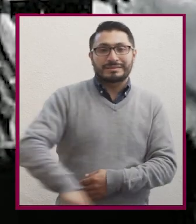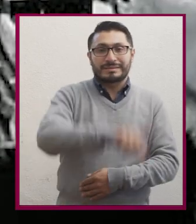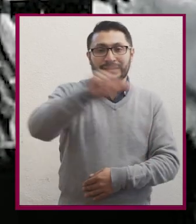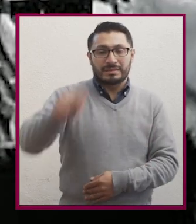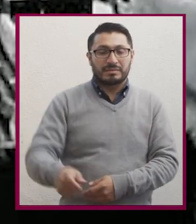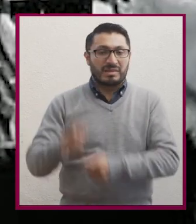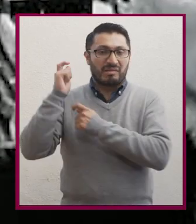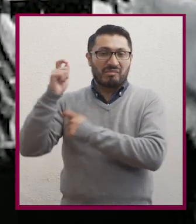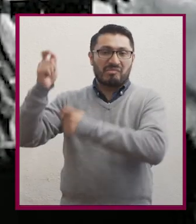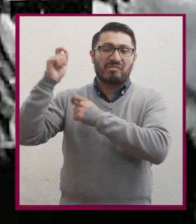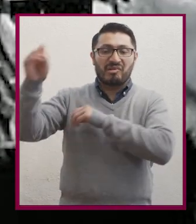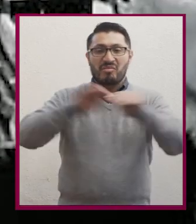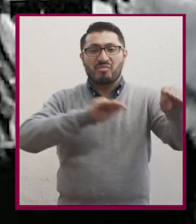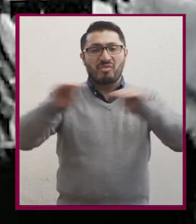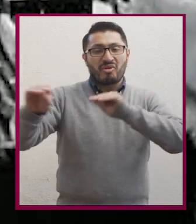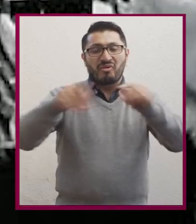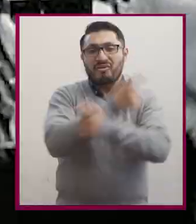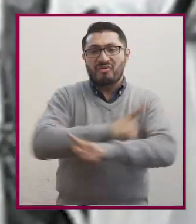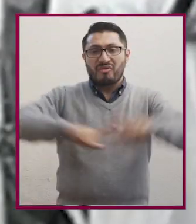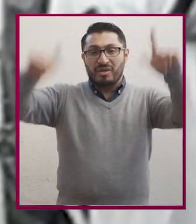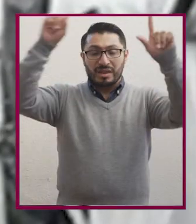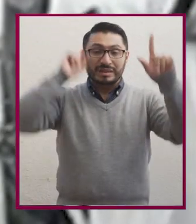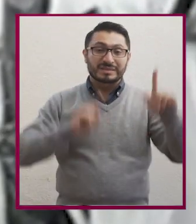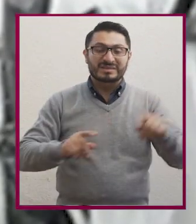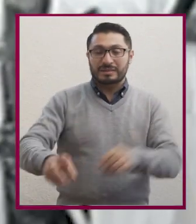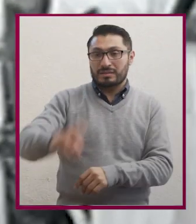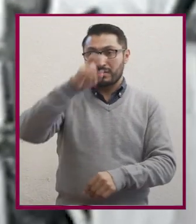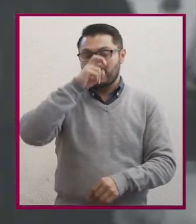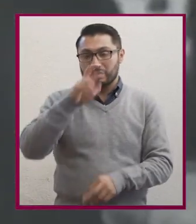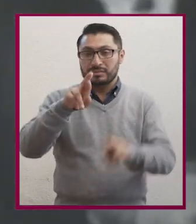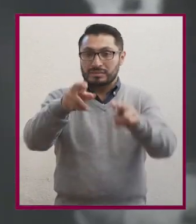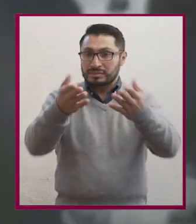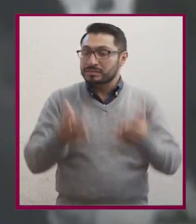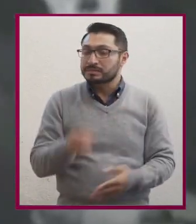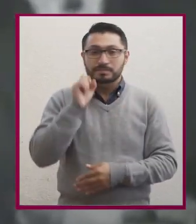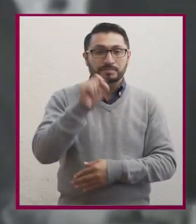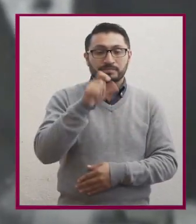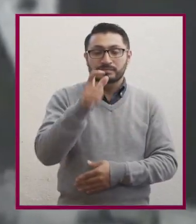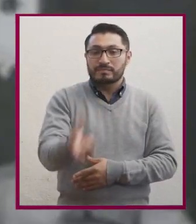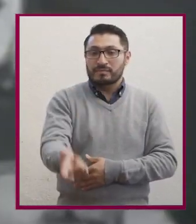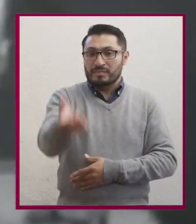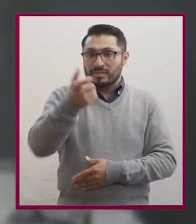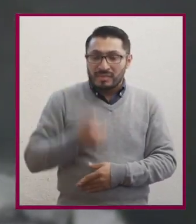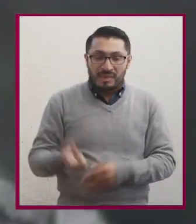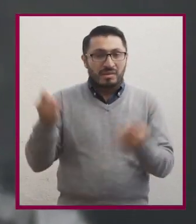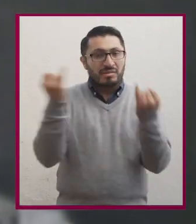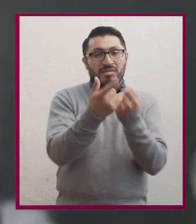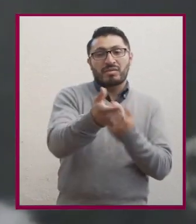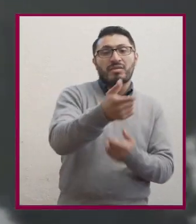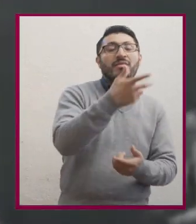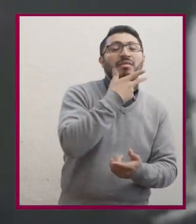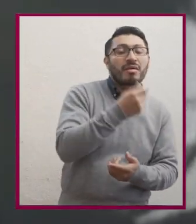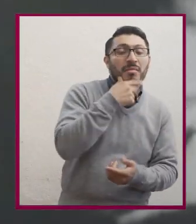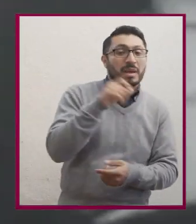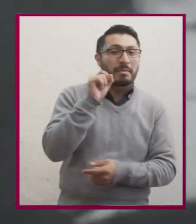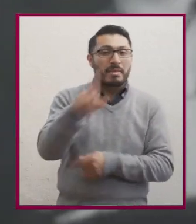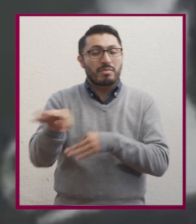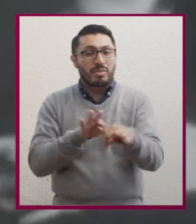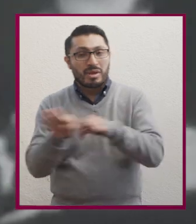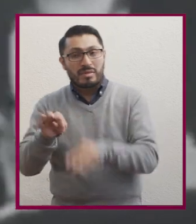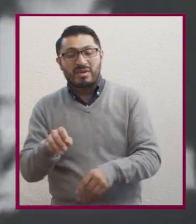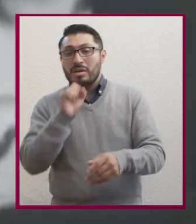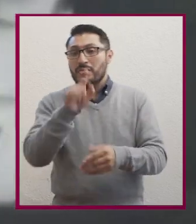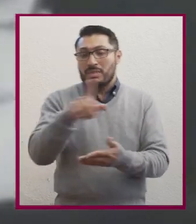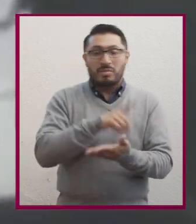conocida como Movimiento de Liberación de las Mujeres, exigió recibir el mismo salario que los hombres por el mismo trabajo realizado,